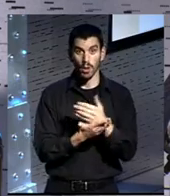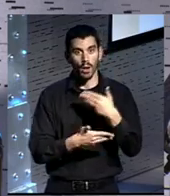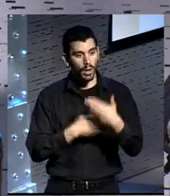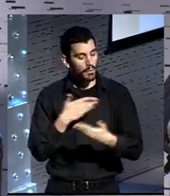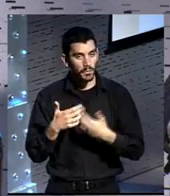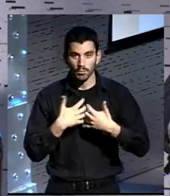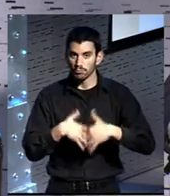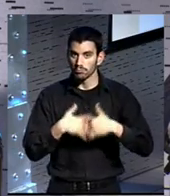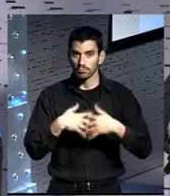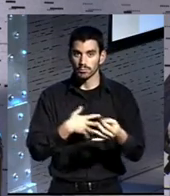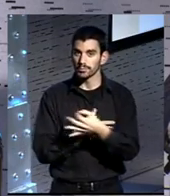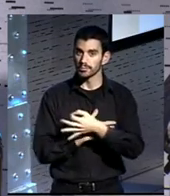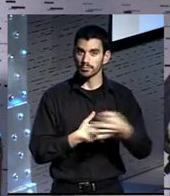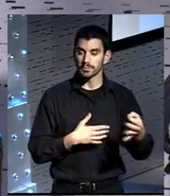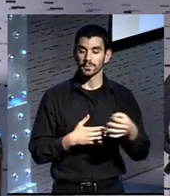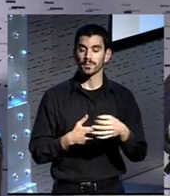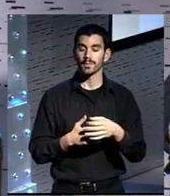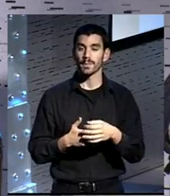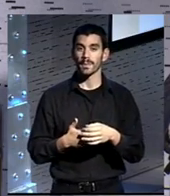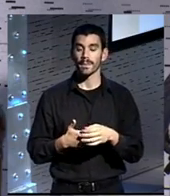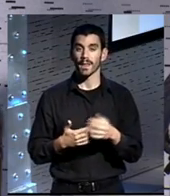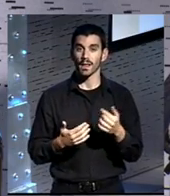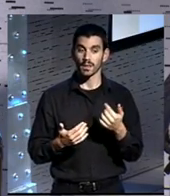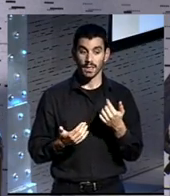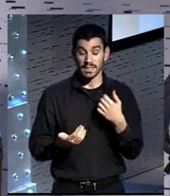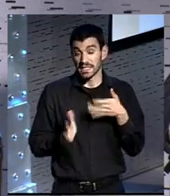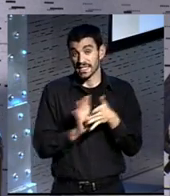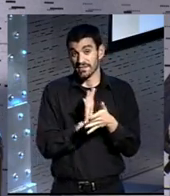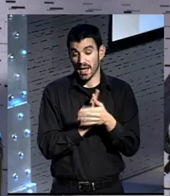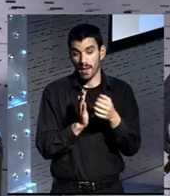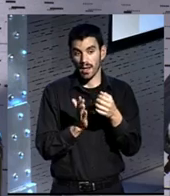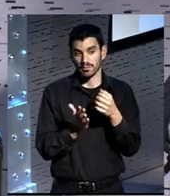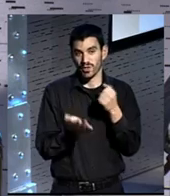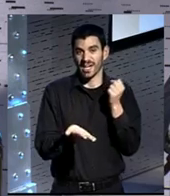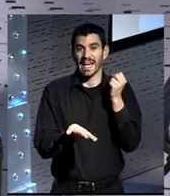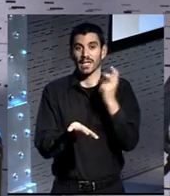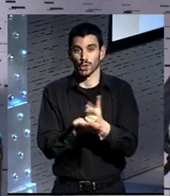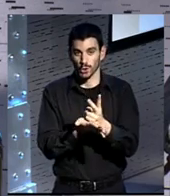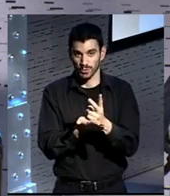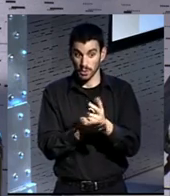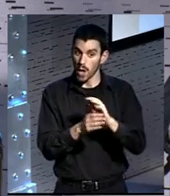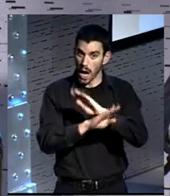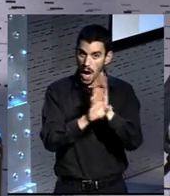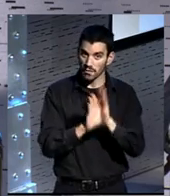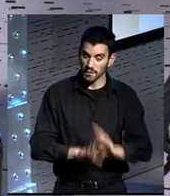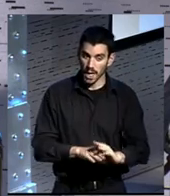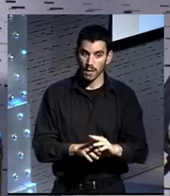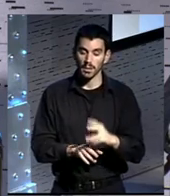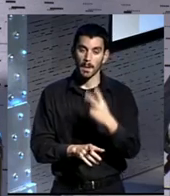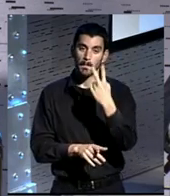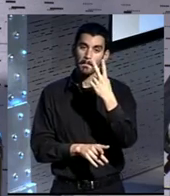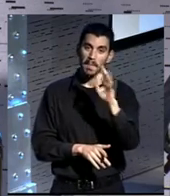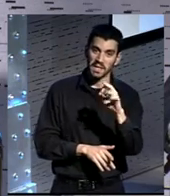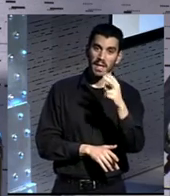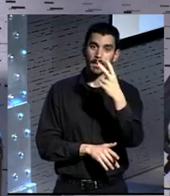muy bien. Lanzamos un reto y conseguimos que el 25% de la plantilla por cada reto nos ponga algún tipo